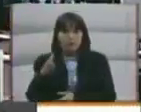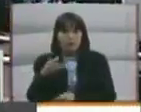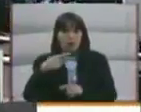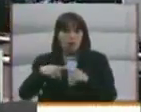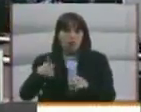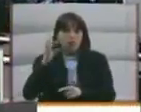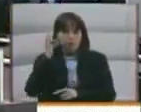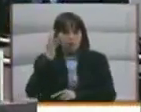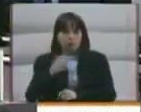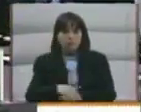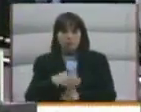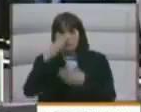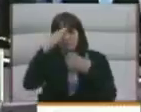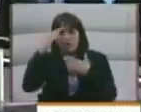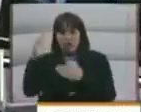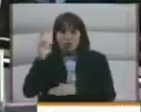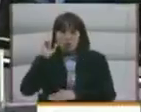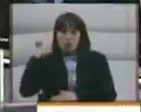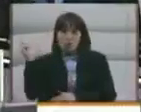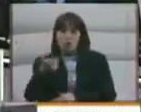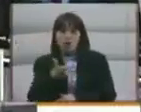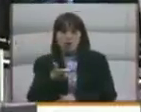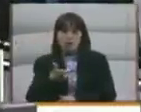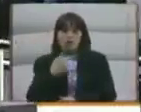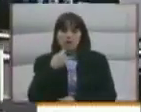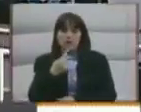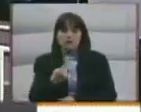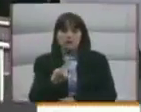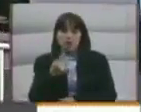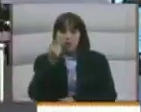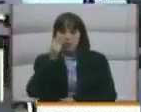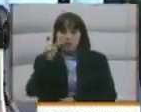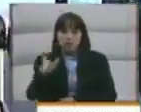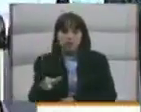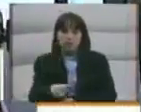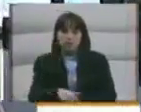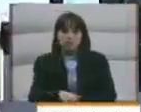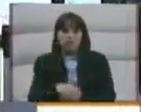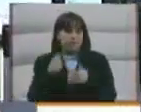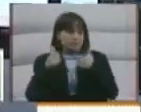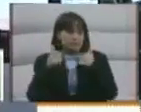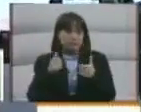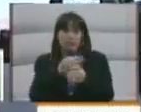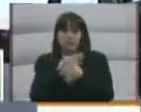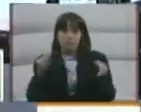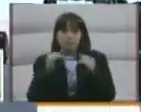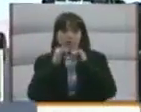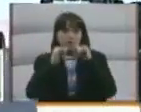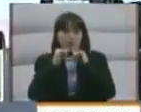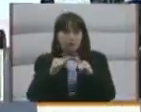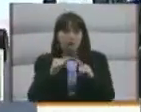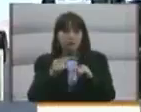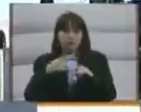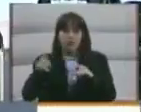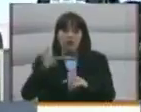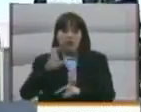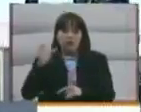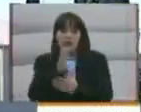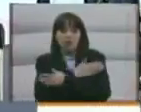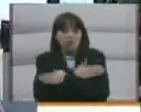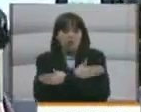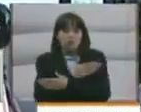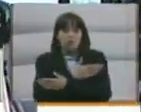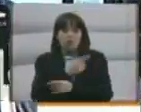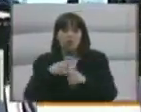Eliana, saludos desde Guárico, dice Andrés. Tremendo programa. Un abrazo desde Chapellín, Caracas. Un abrazo, David